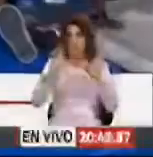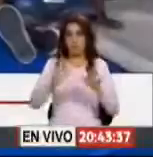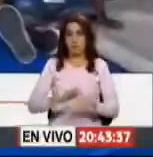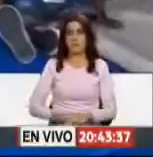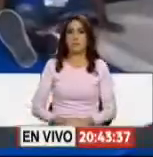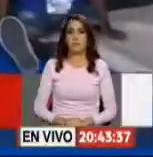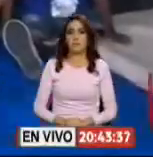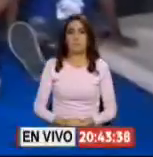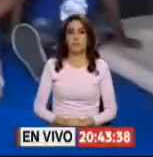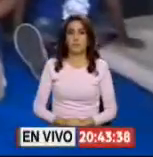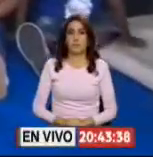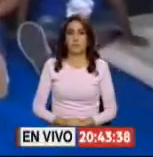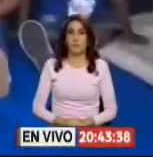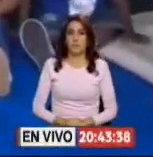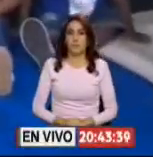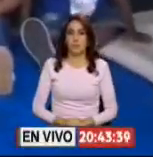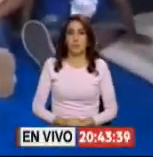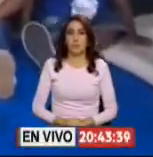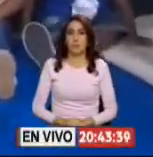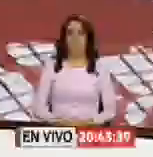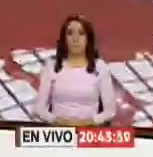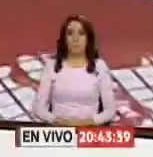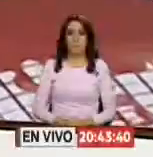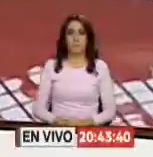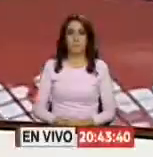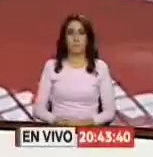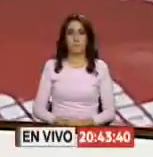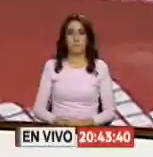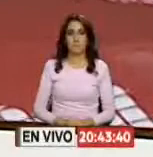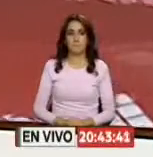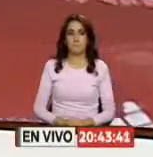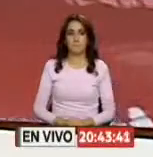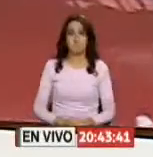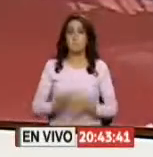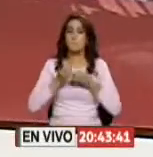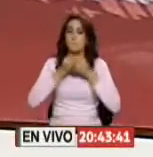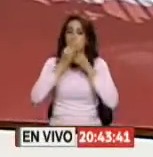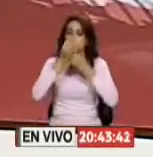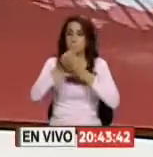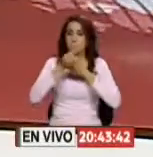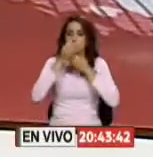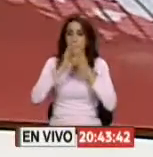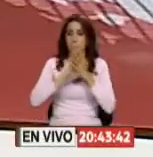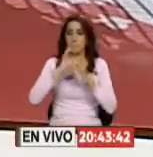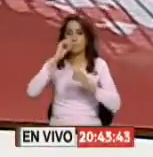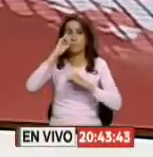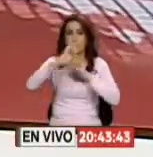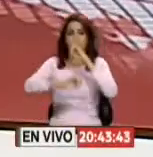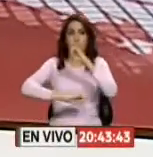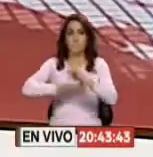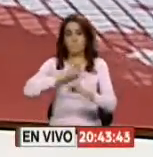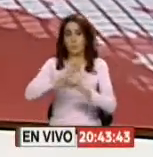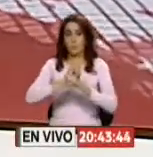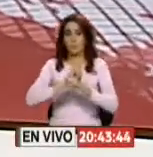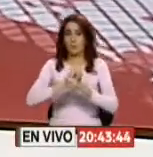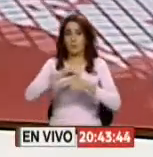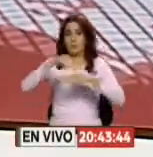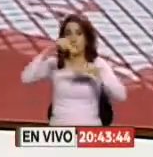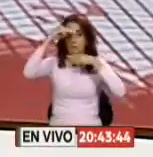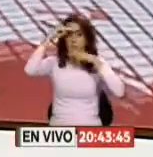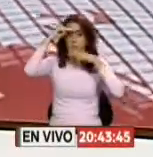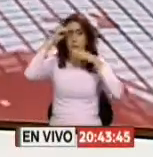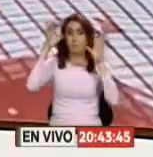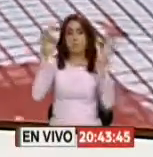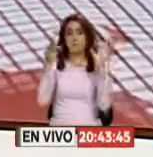cerrar. Mariuxi Buenaño, Telediario. Y les contamos ahora que los hechos internacionales que son noticia en las redes